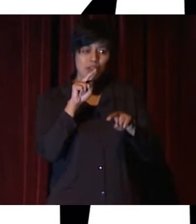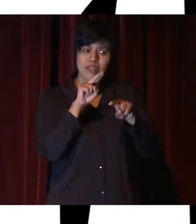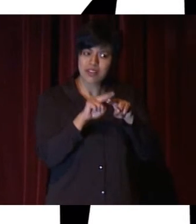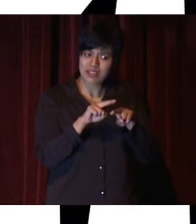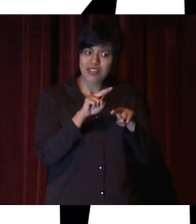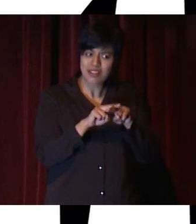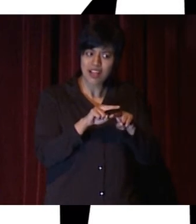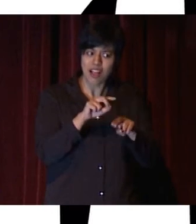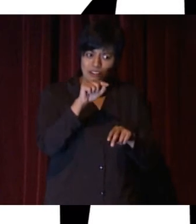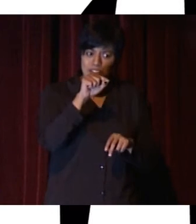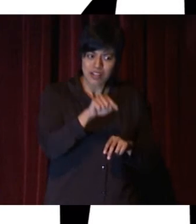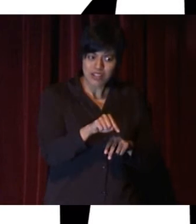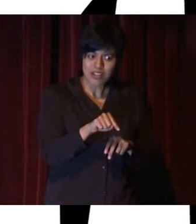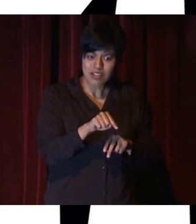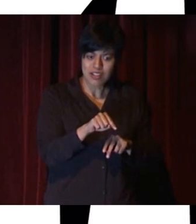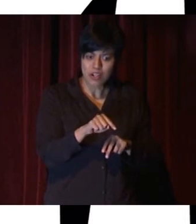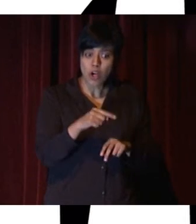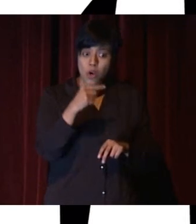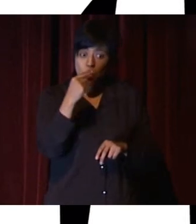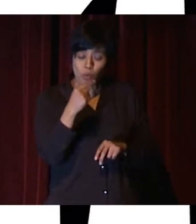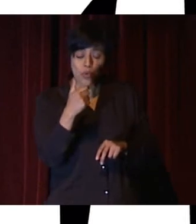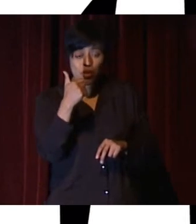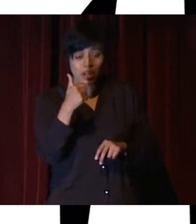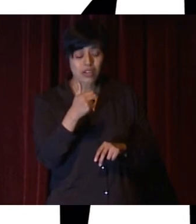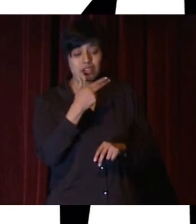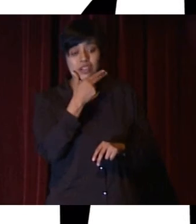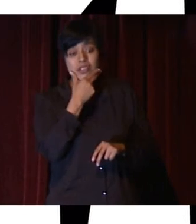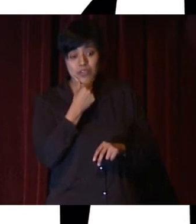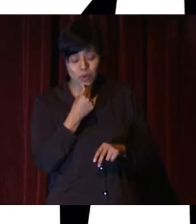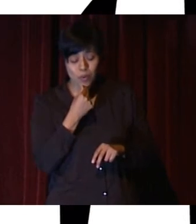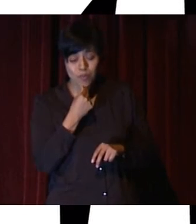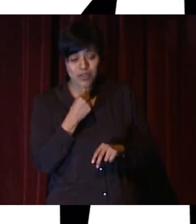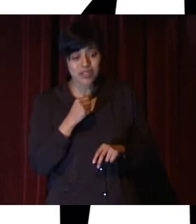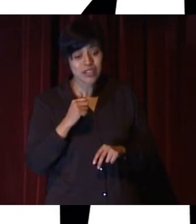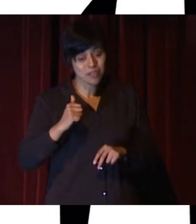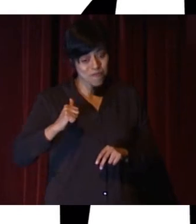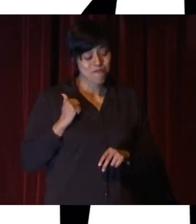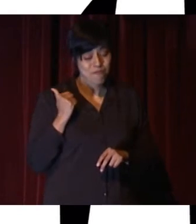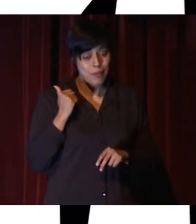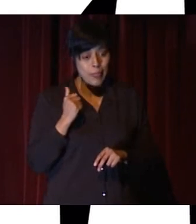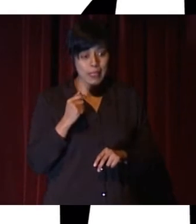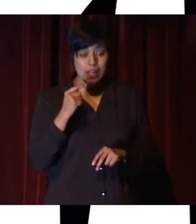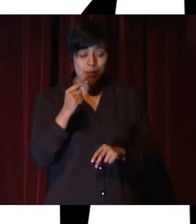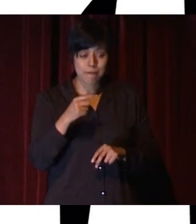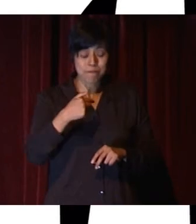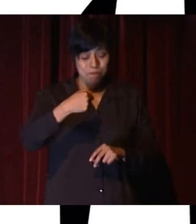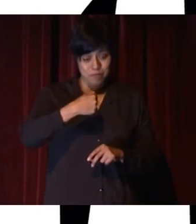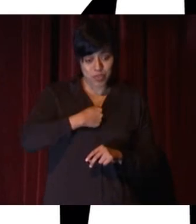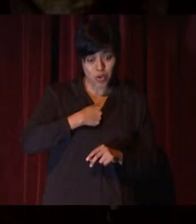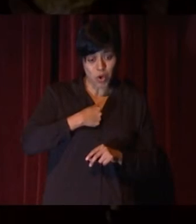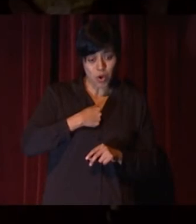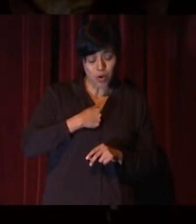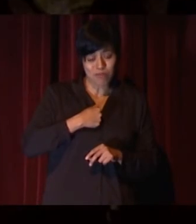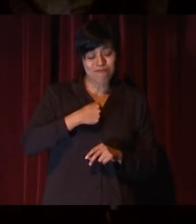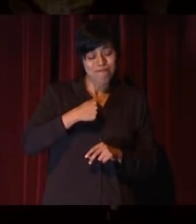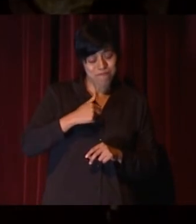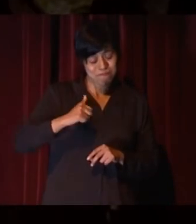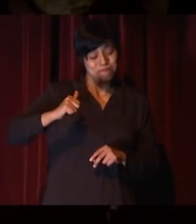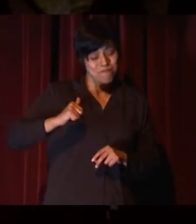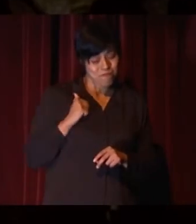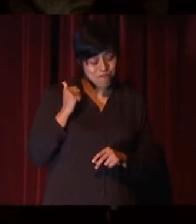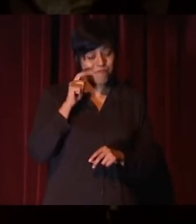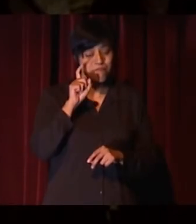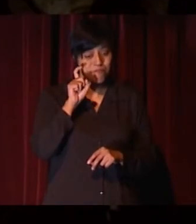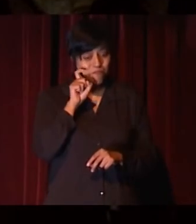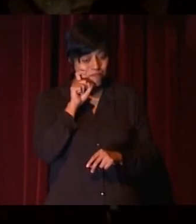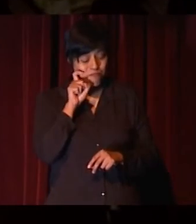está sentado entre nosotros y yo soy parte del 44% de las mujeres en méxico pero no soy solo